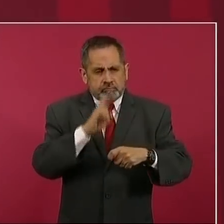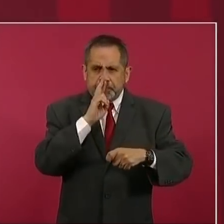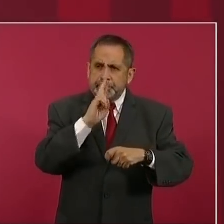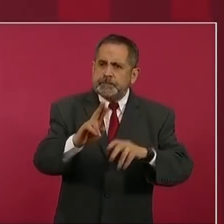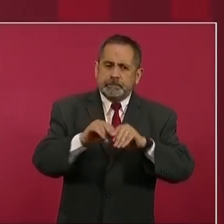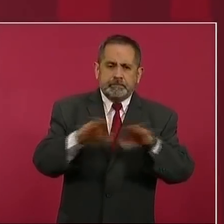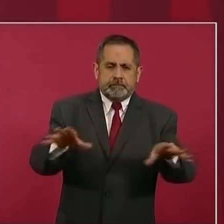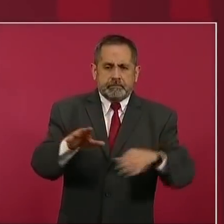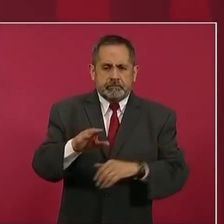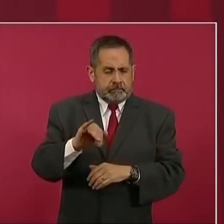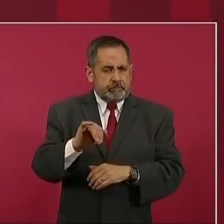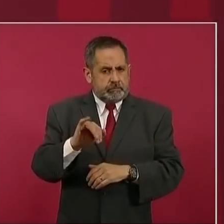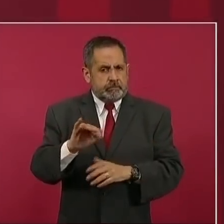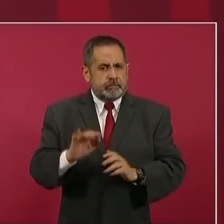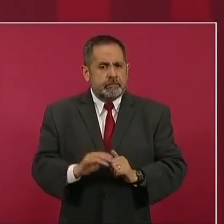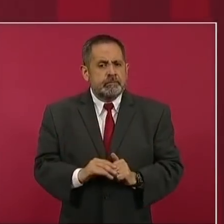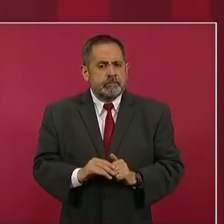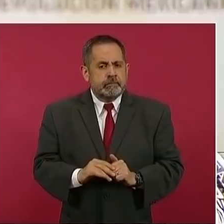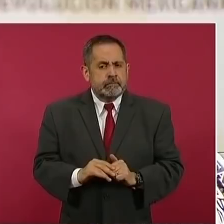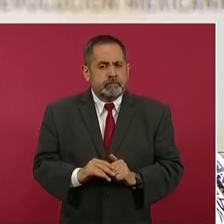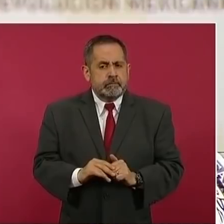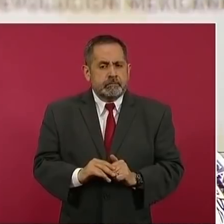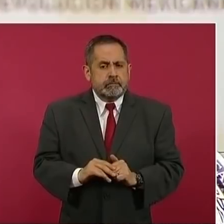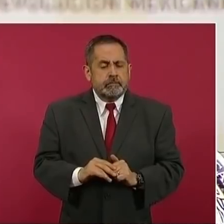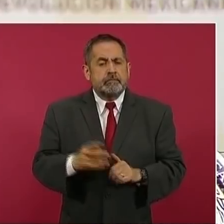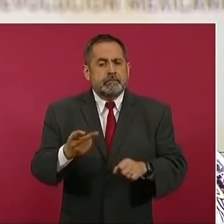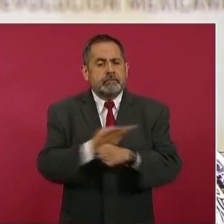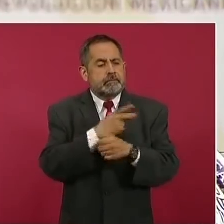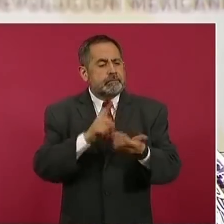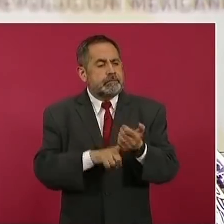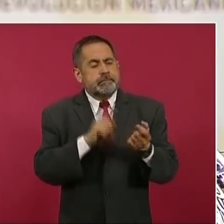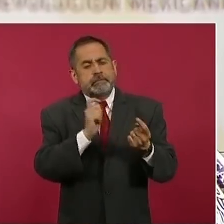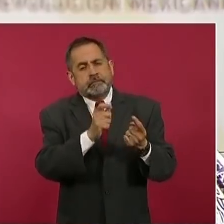conocer lo que sucedió